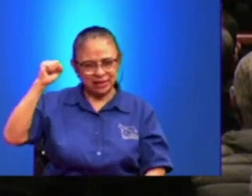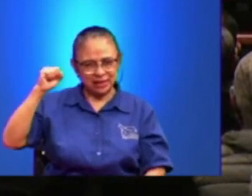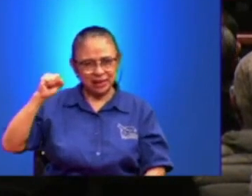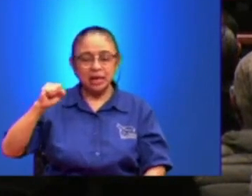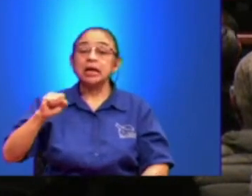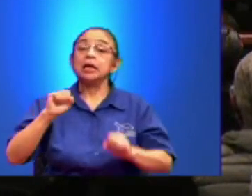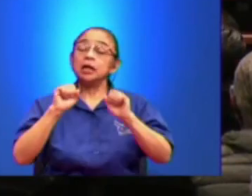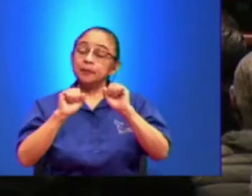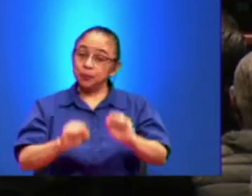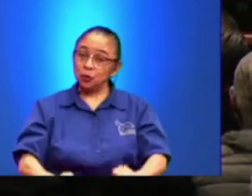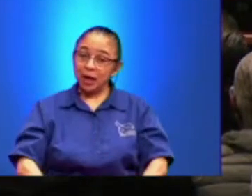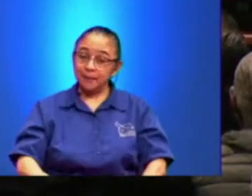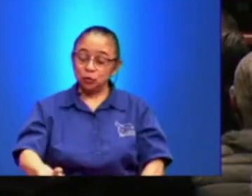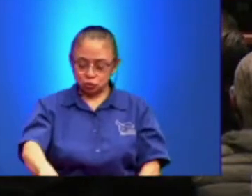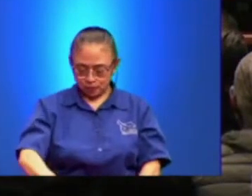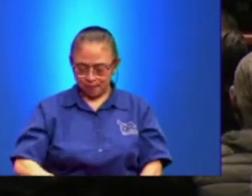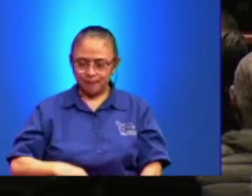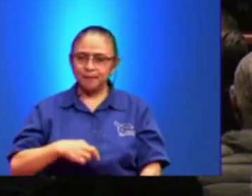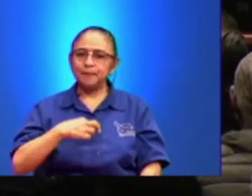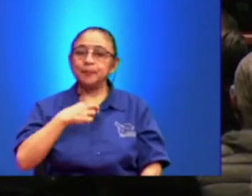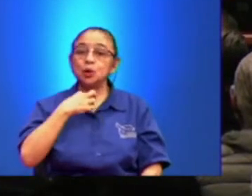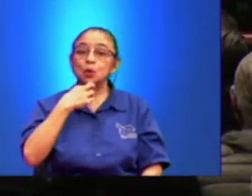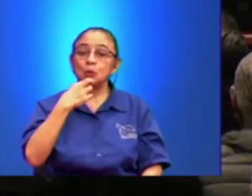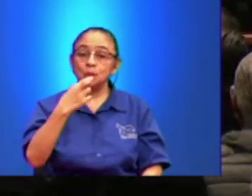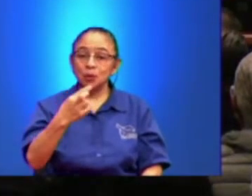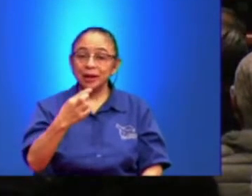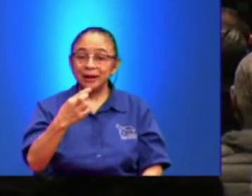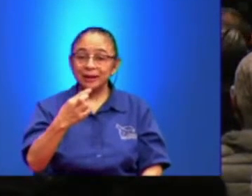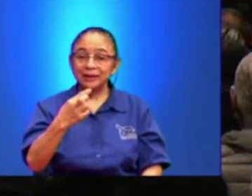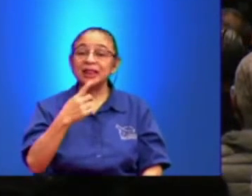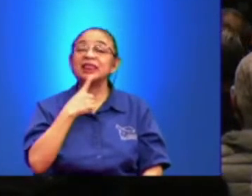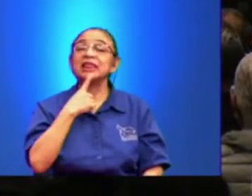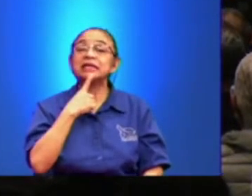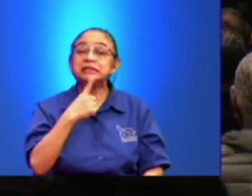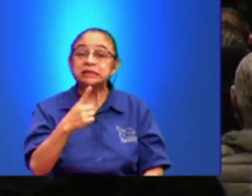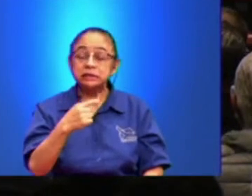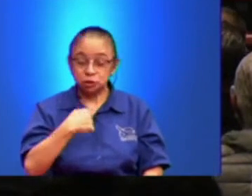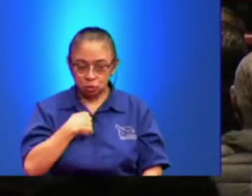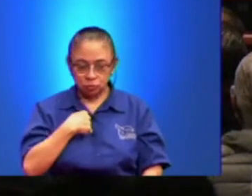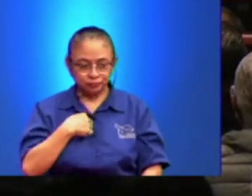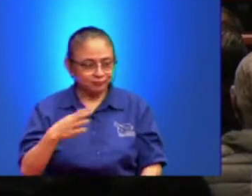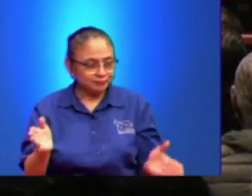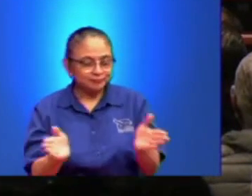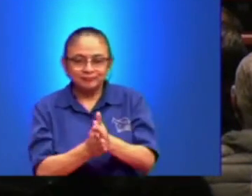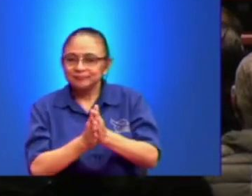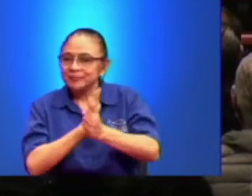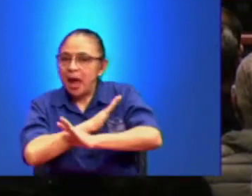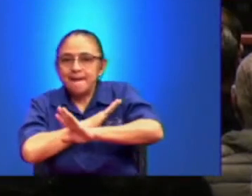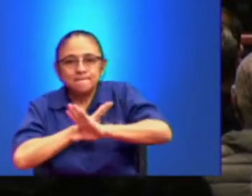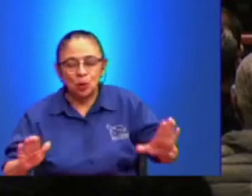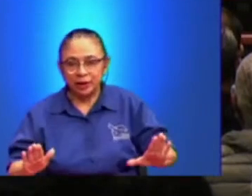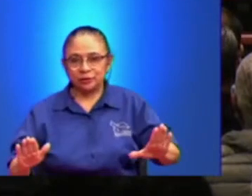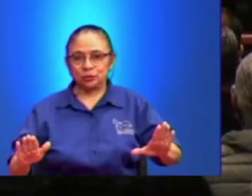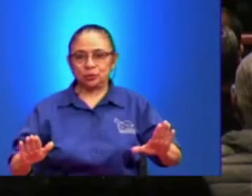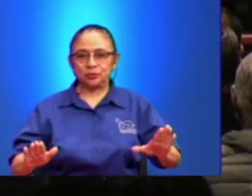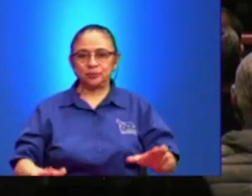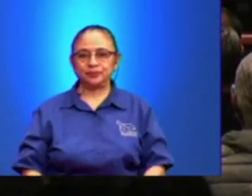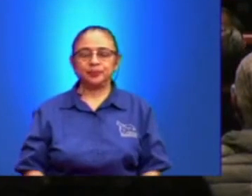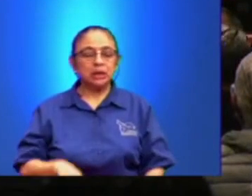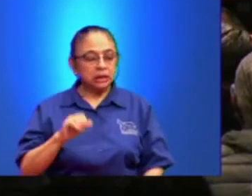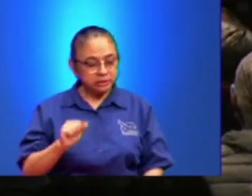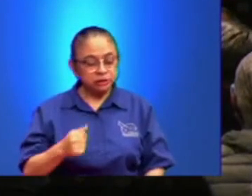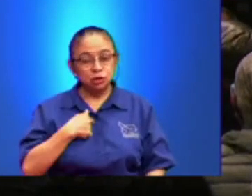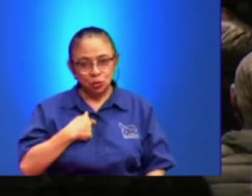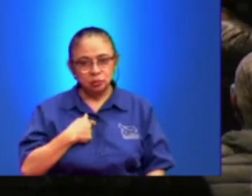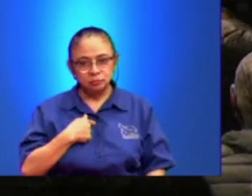puedas promulgar un muerto 'estoy amortizando si usted me permite utilizar esa